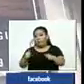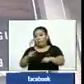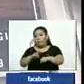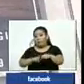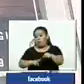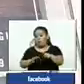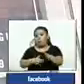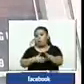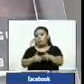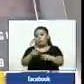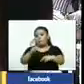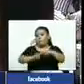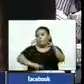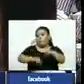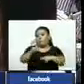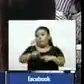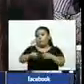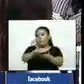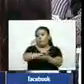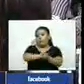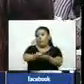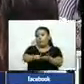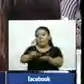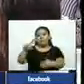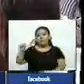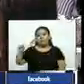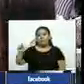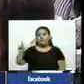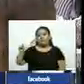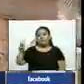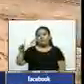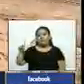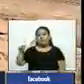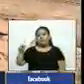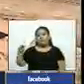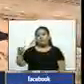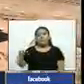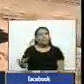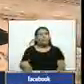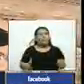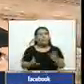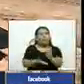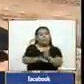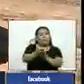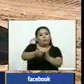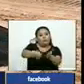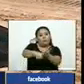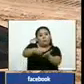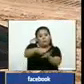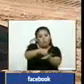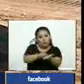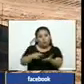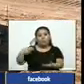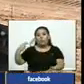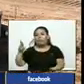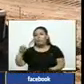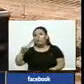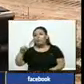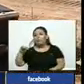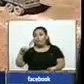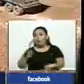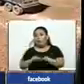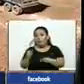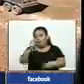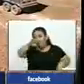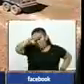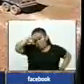$12 millones, iniciará la construcción del complejo corporativo Salamanca, que contribuirá con el desarrollo de los municipios de Huizúcar y Nuevo Cuscatlán,